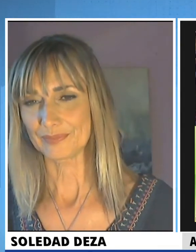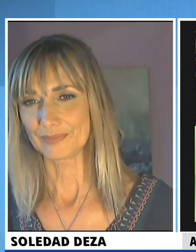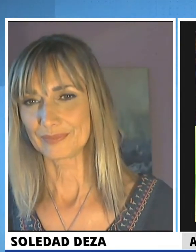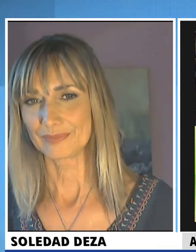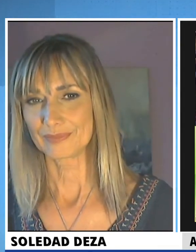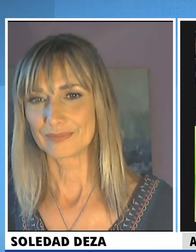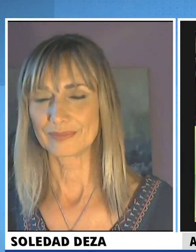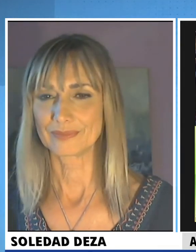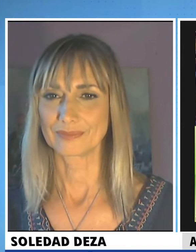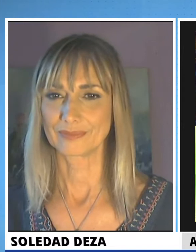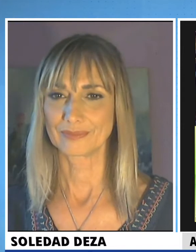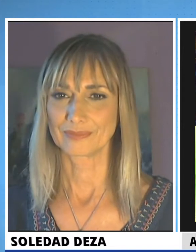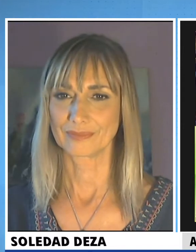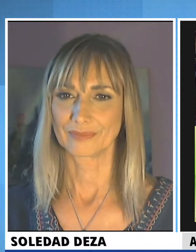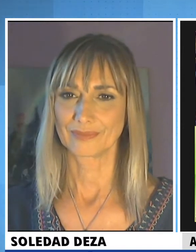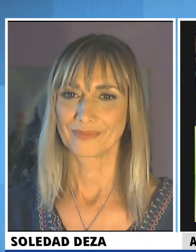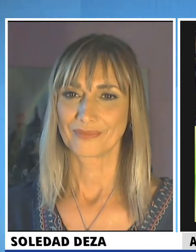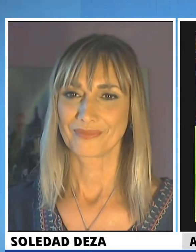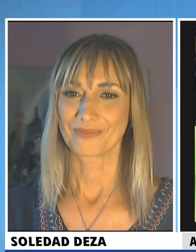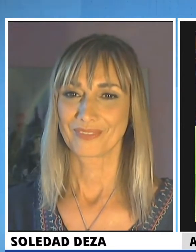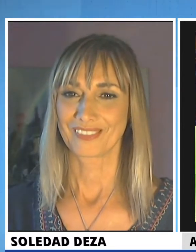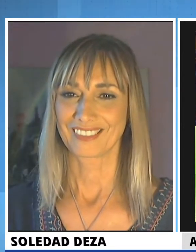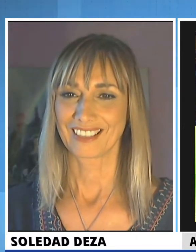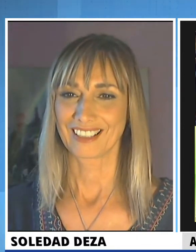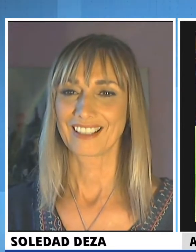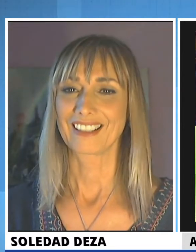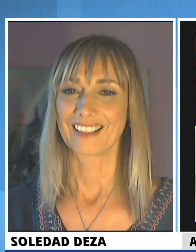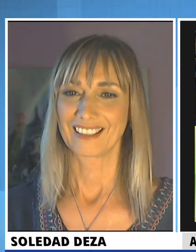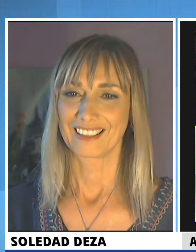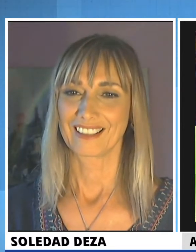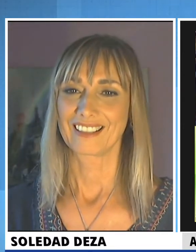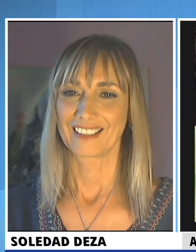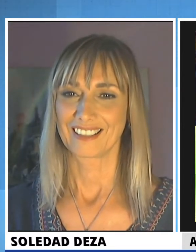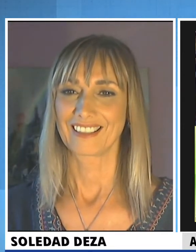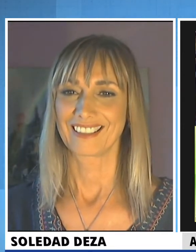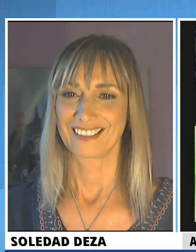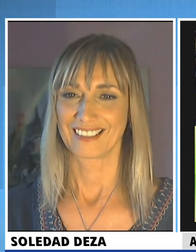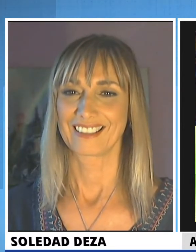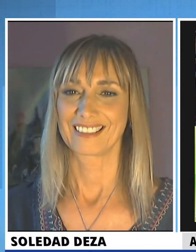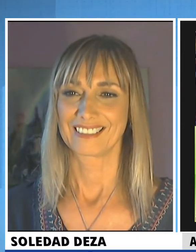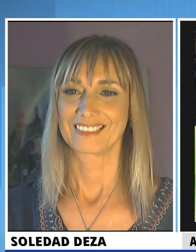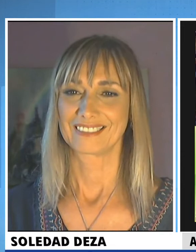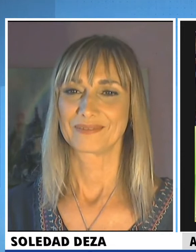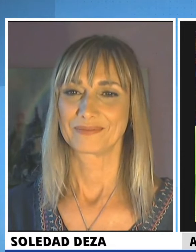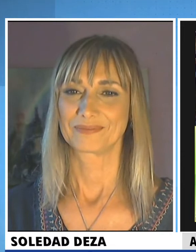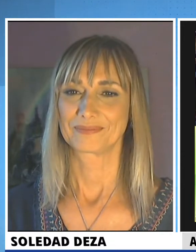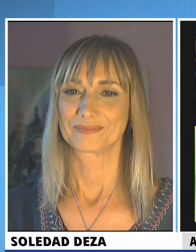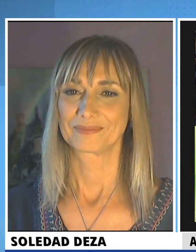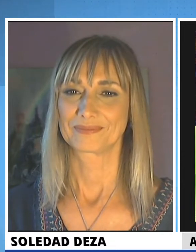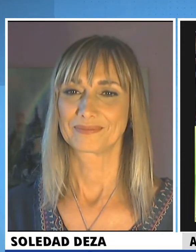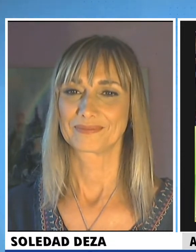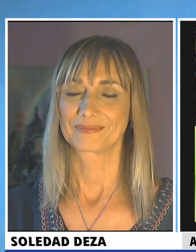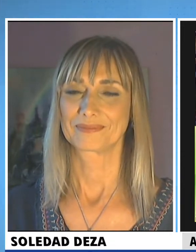ver al derecho penal como en el plano, en la faz punitiva, o tenemos que dejar de ver en la faz punitiva